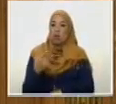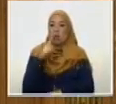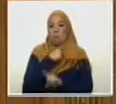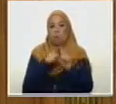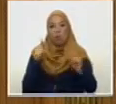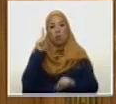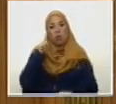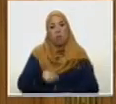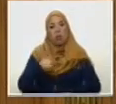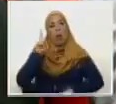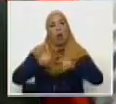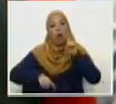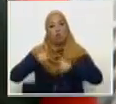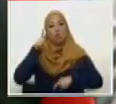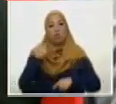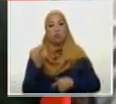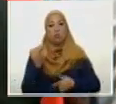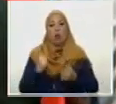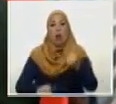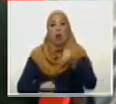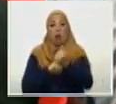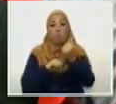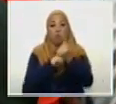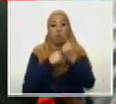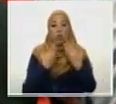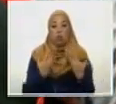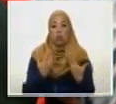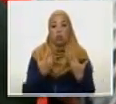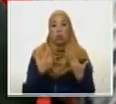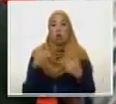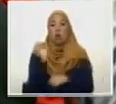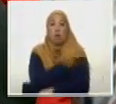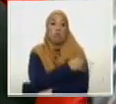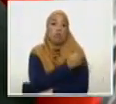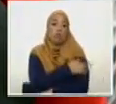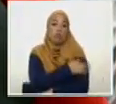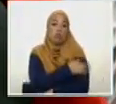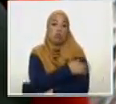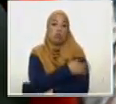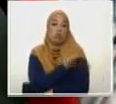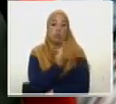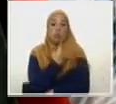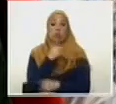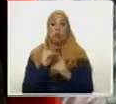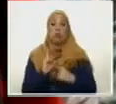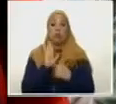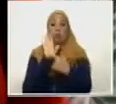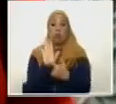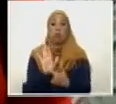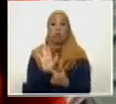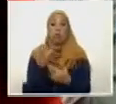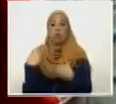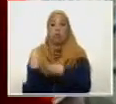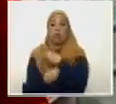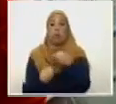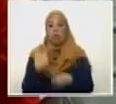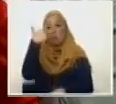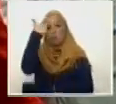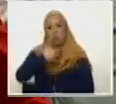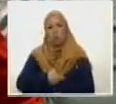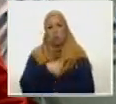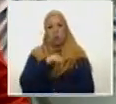también a algunos sectores que apoyan a la oposición o se declaran como personas